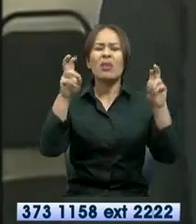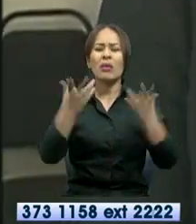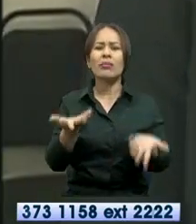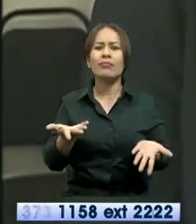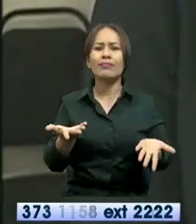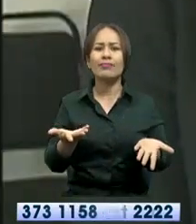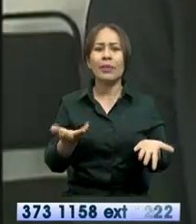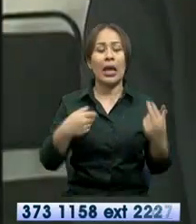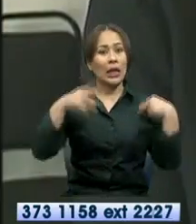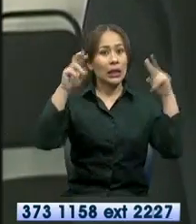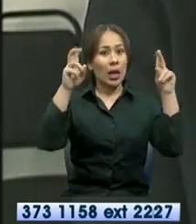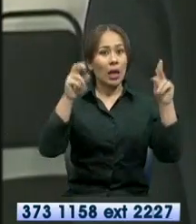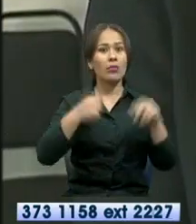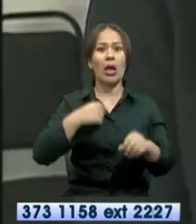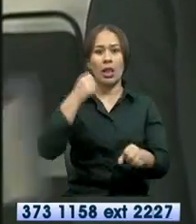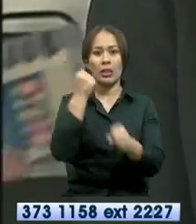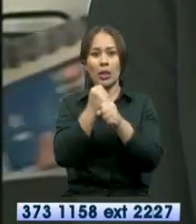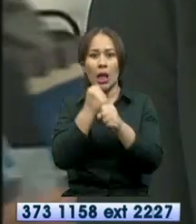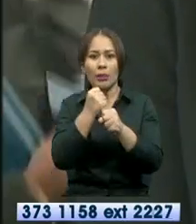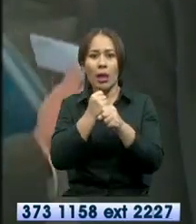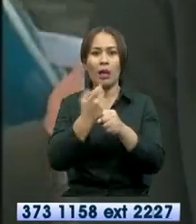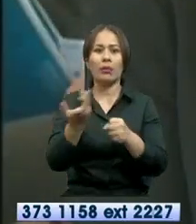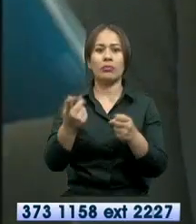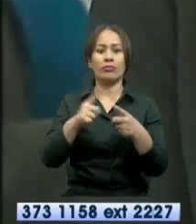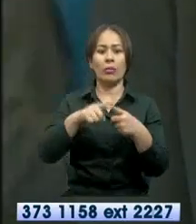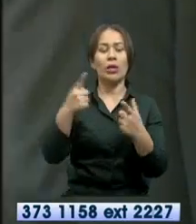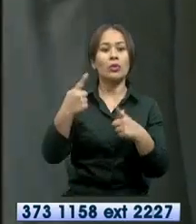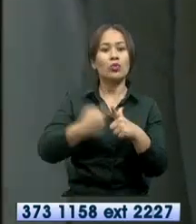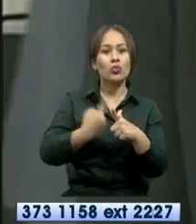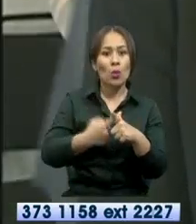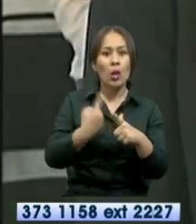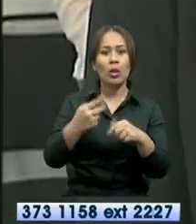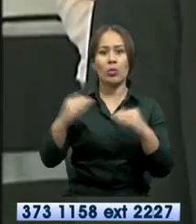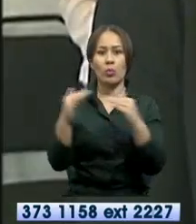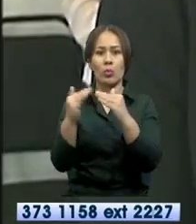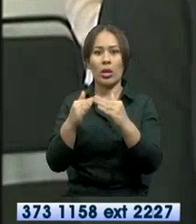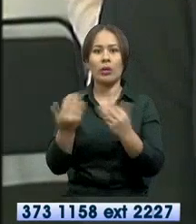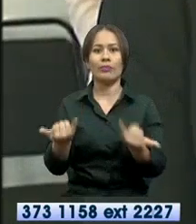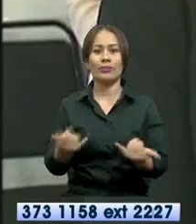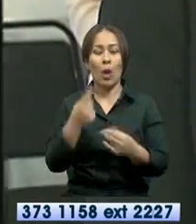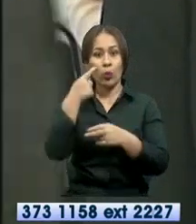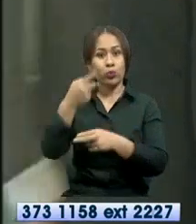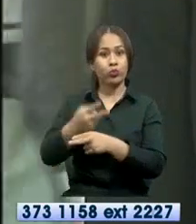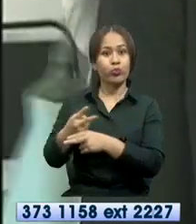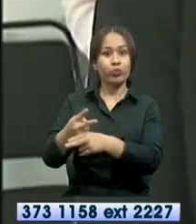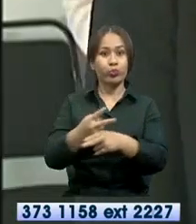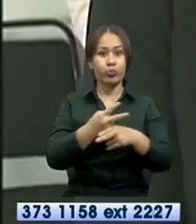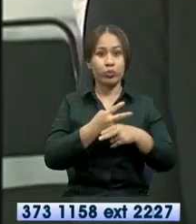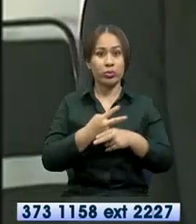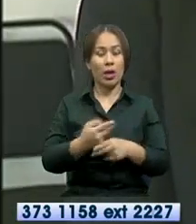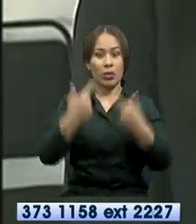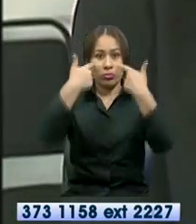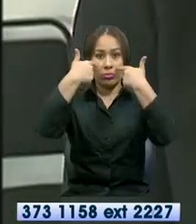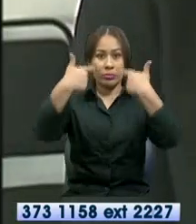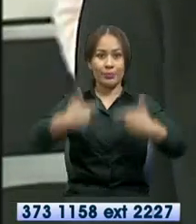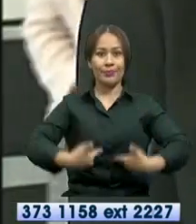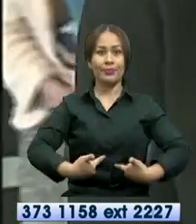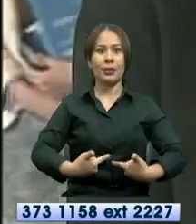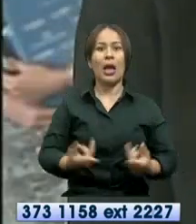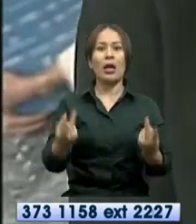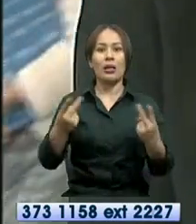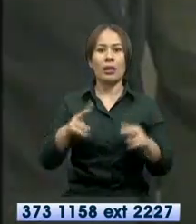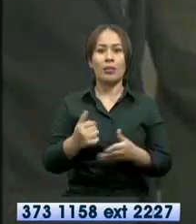por ejemplo? Bueno, el tema del empleo, de igual salario, el tema de tener un sistema de cuidados, el tema de que haya un